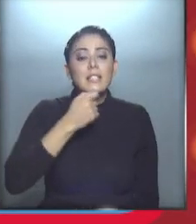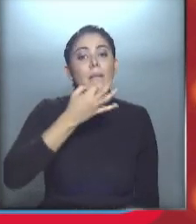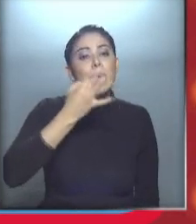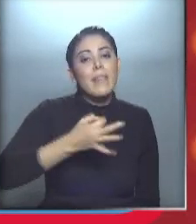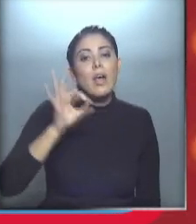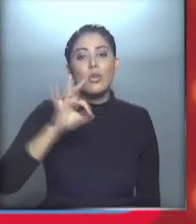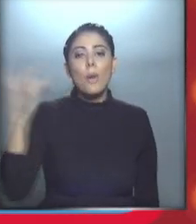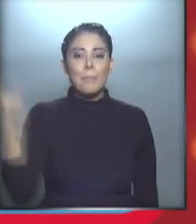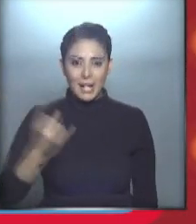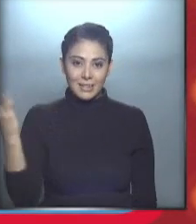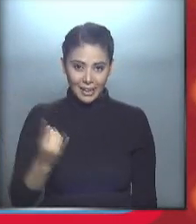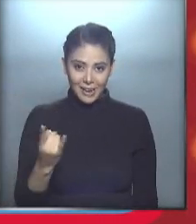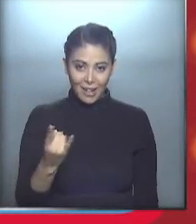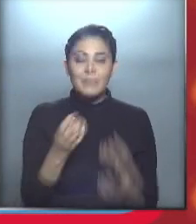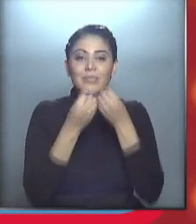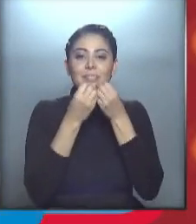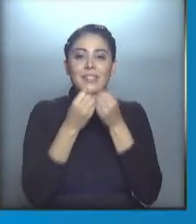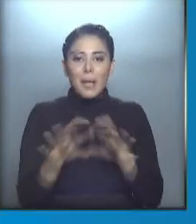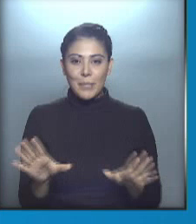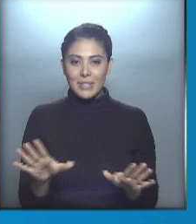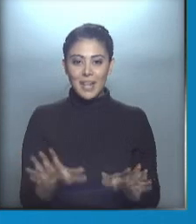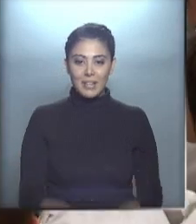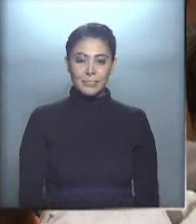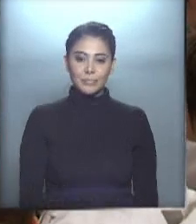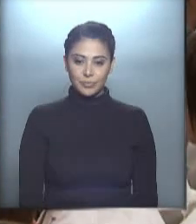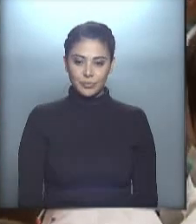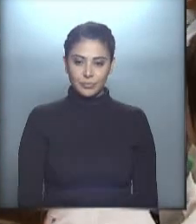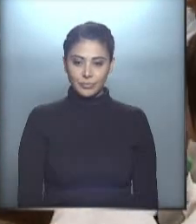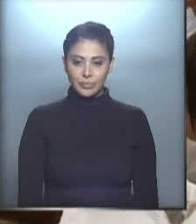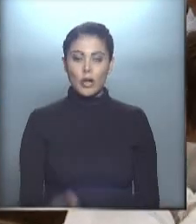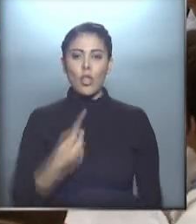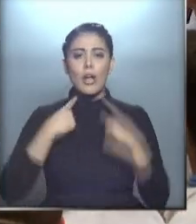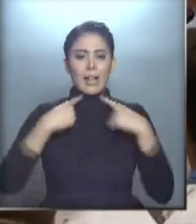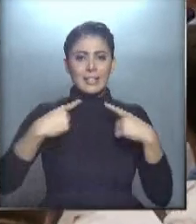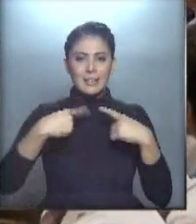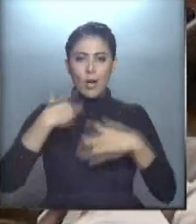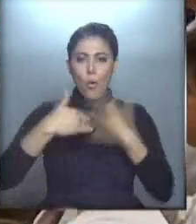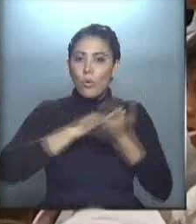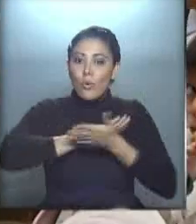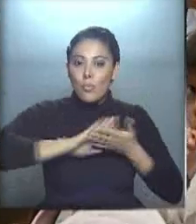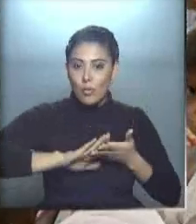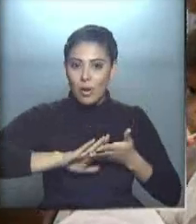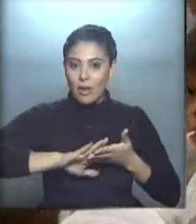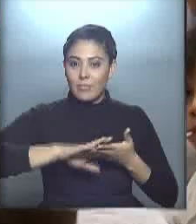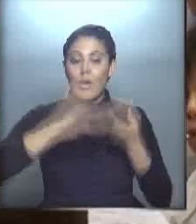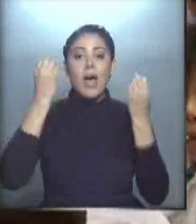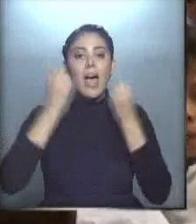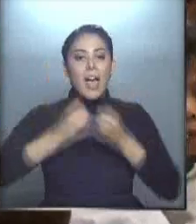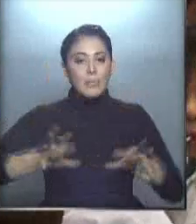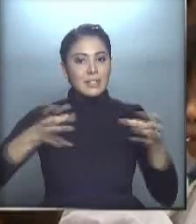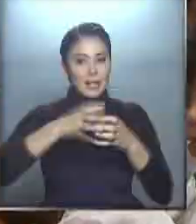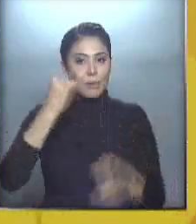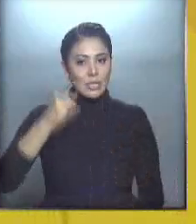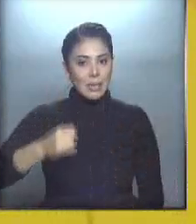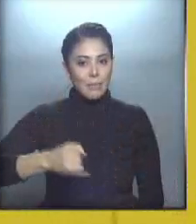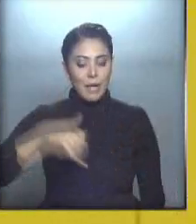es verdadero o falso! ¡A jugar! ¡La máquina asombrosa! Y juega a la máquina asombrosa el Equipo